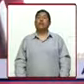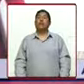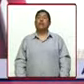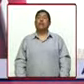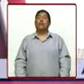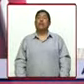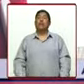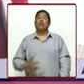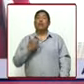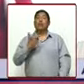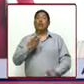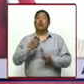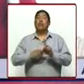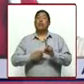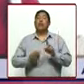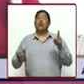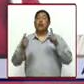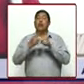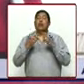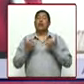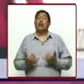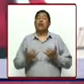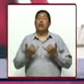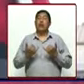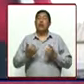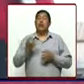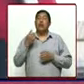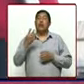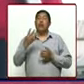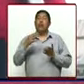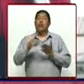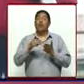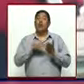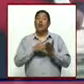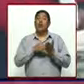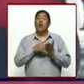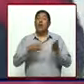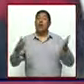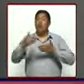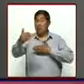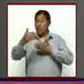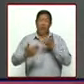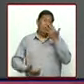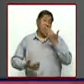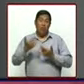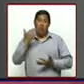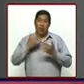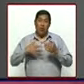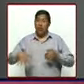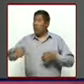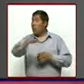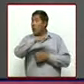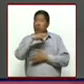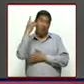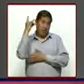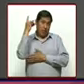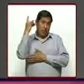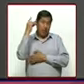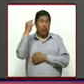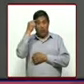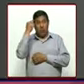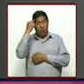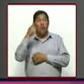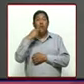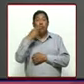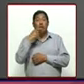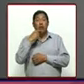Desde hace 3 meses hasta la fecha ya son más de 4 millones de hectáreas que se están consumiendo en el fuego en la Amazonía y Trópico Boliviano. El gobierno